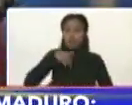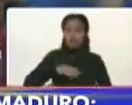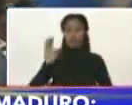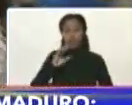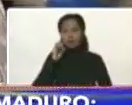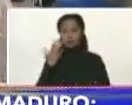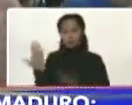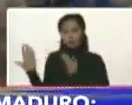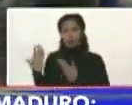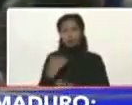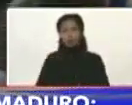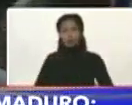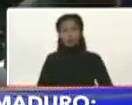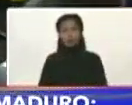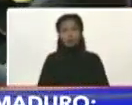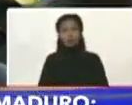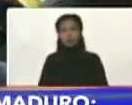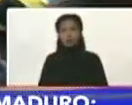Por favor, Aristóbulo.